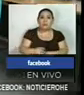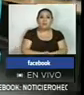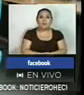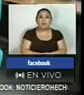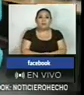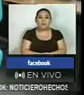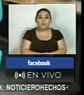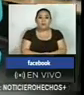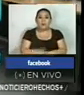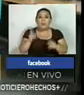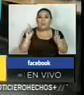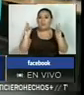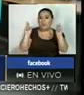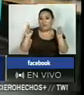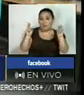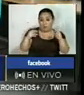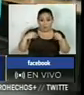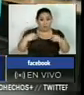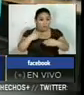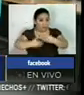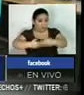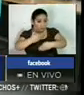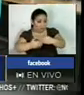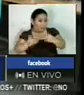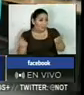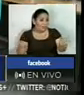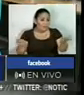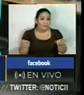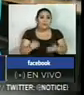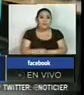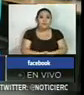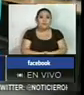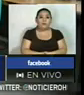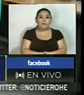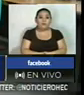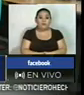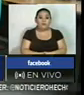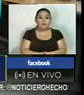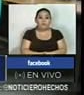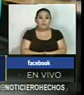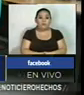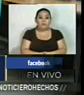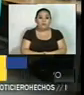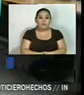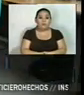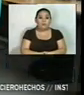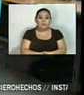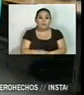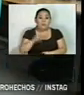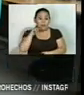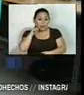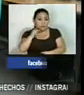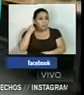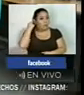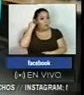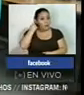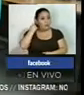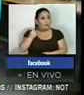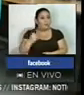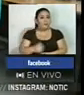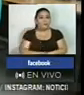La braquiterapia en sí es un procedimiento que tiene una vital importancia,